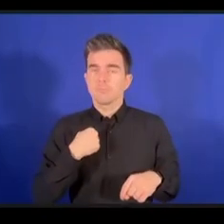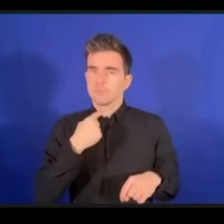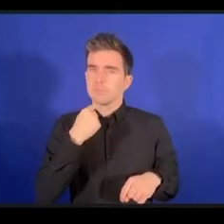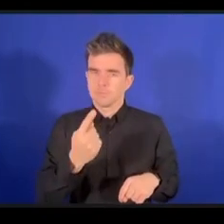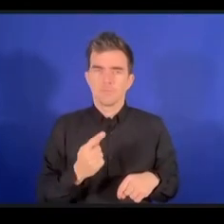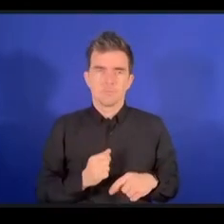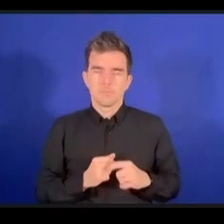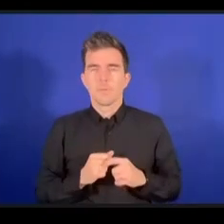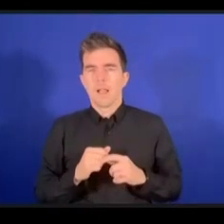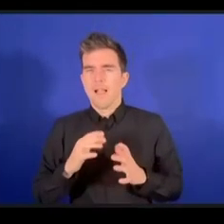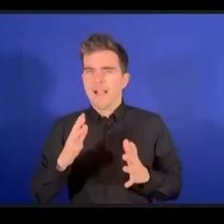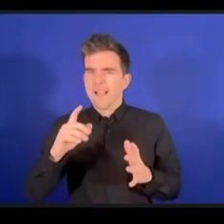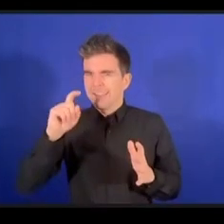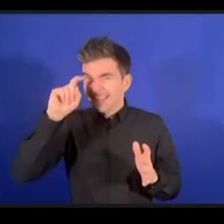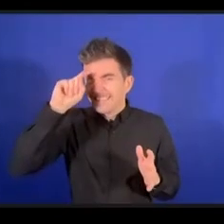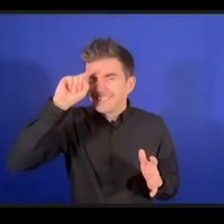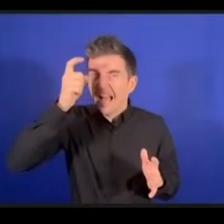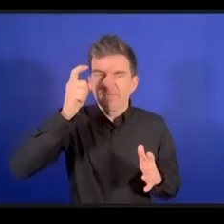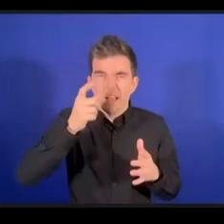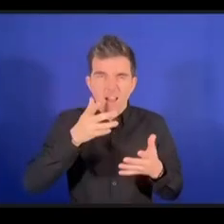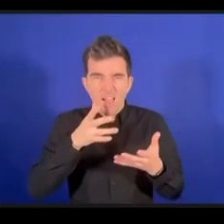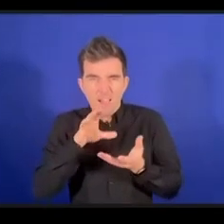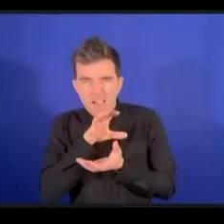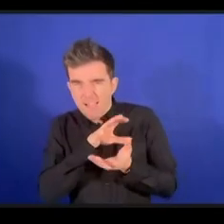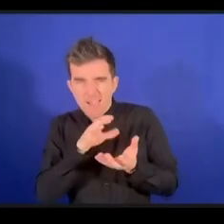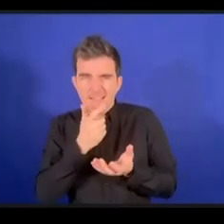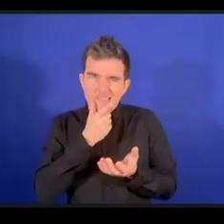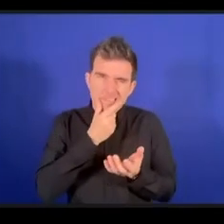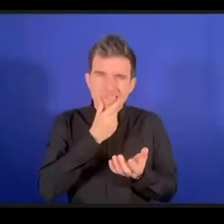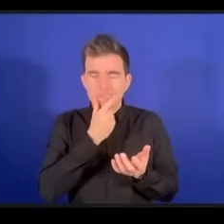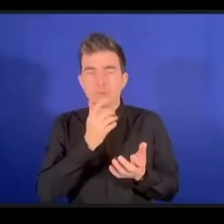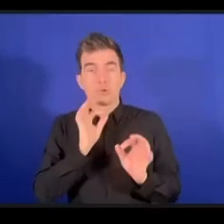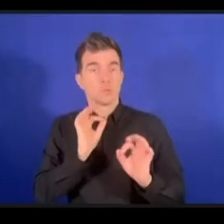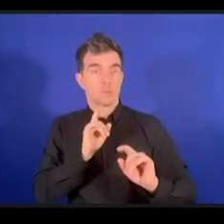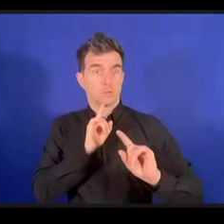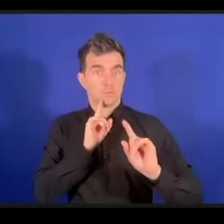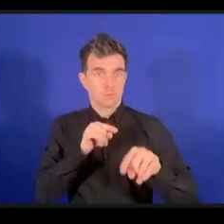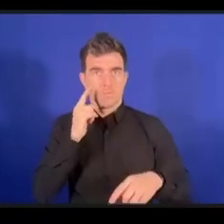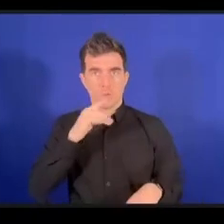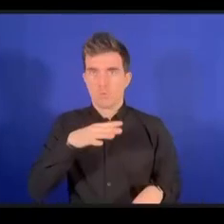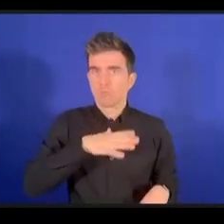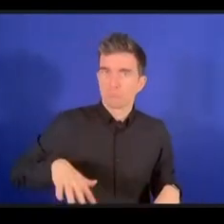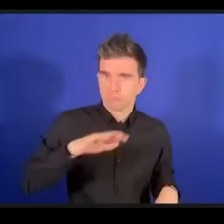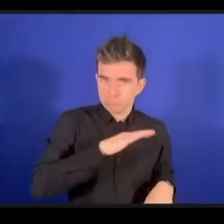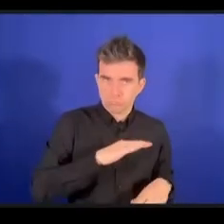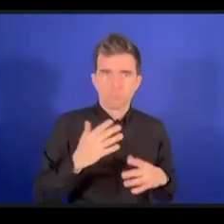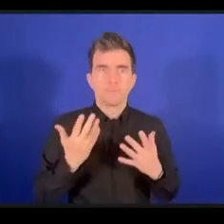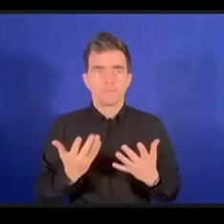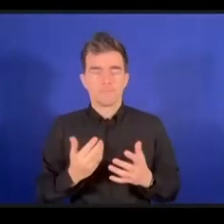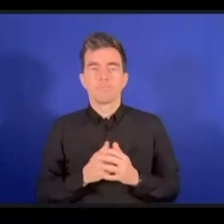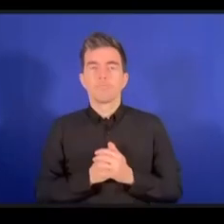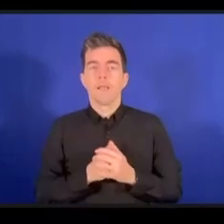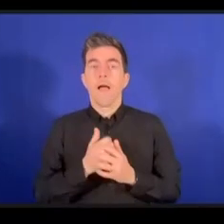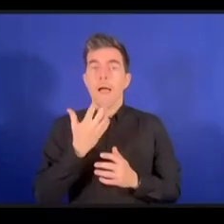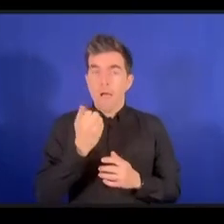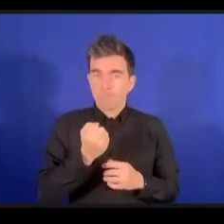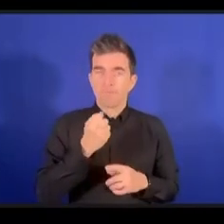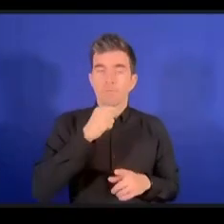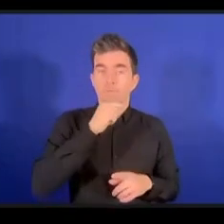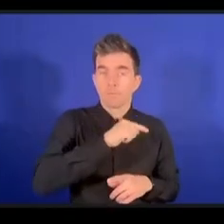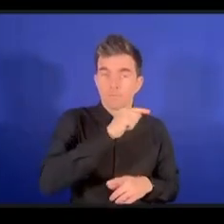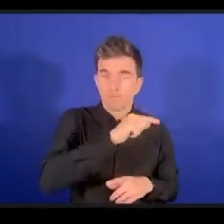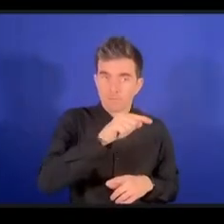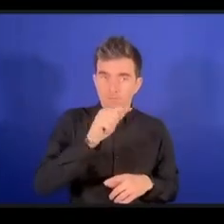coaliciones dinámicas al trabajo de algunas coaliciones dinámicas está relacionada con la investigación Y eso lo